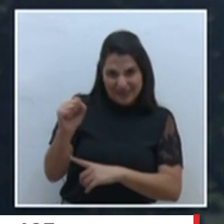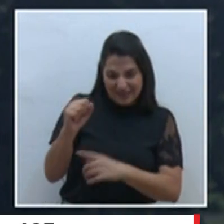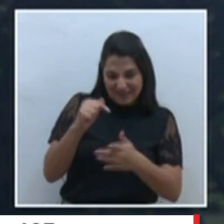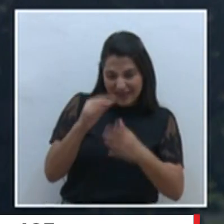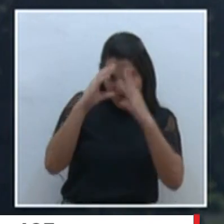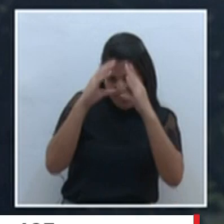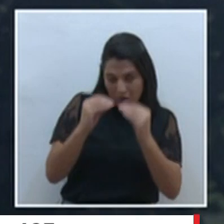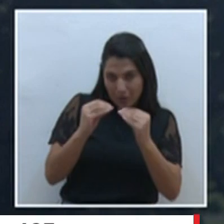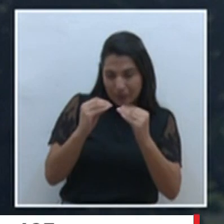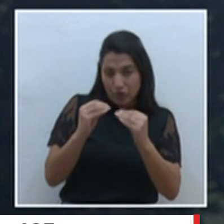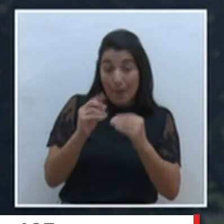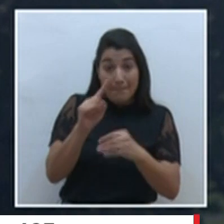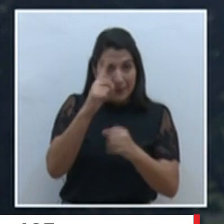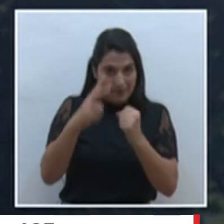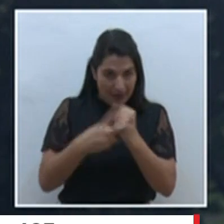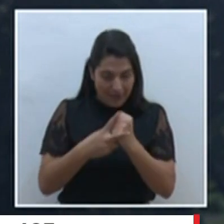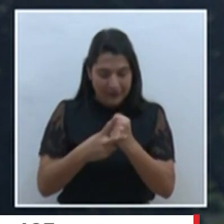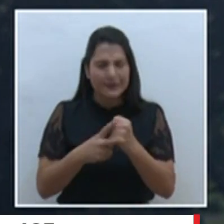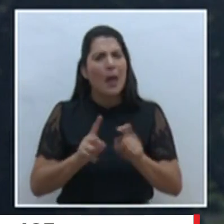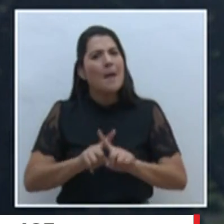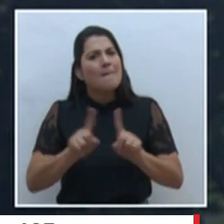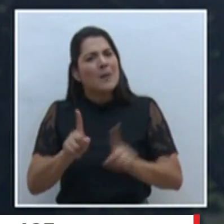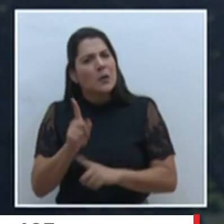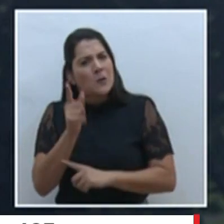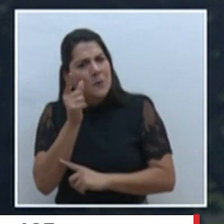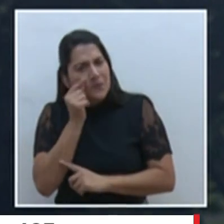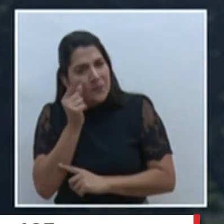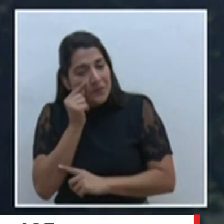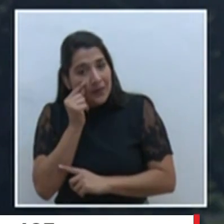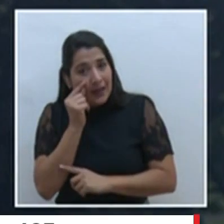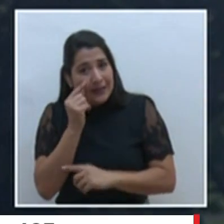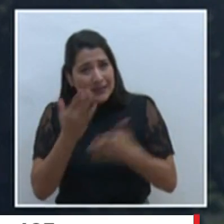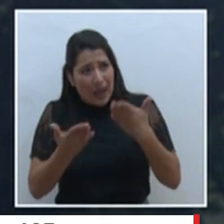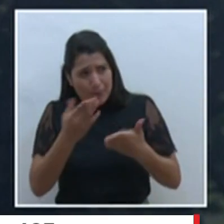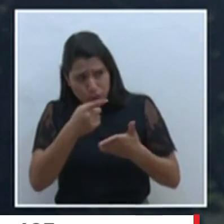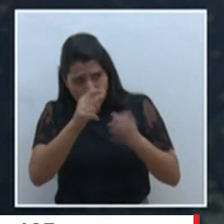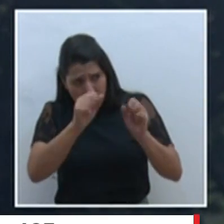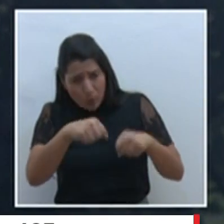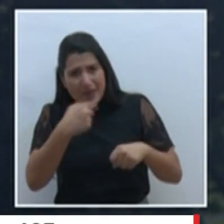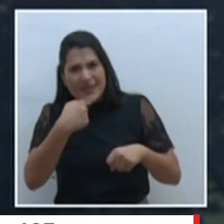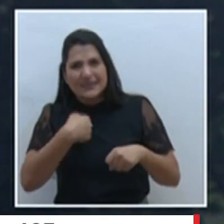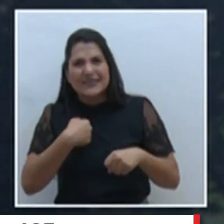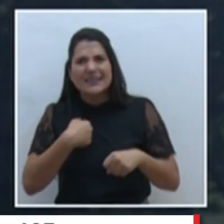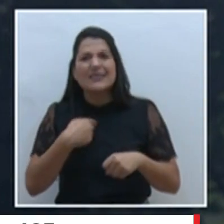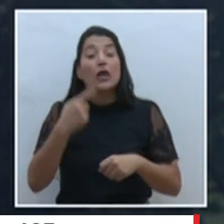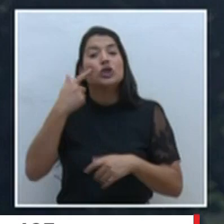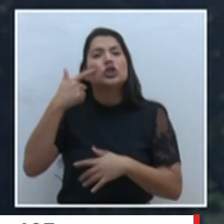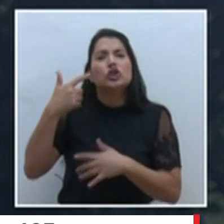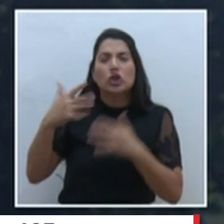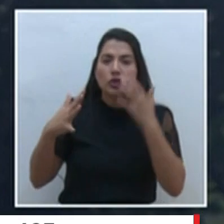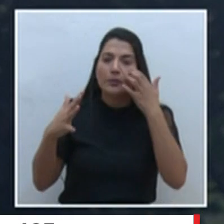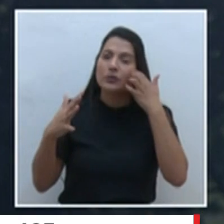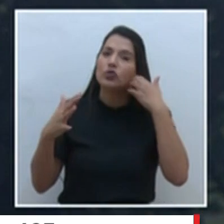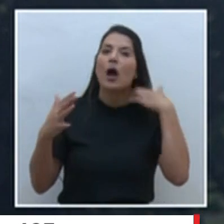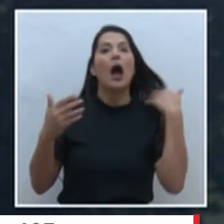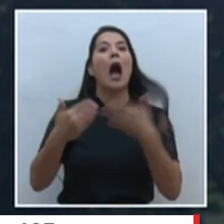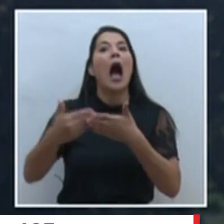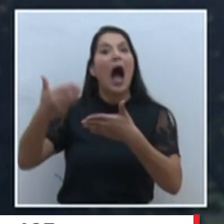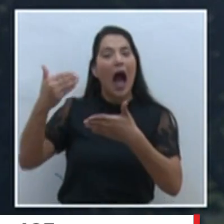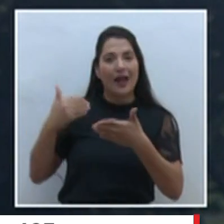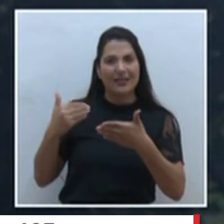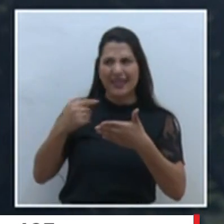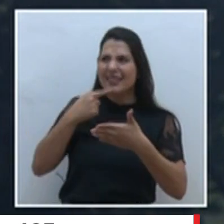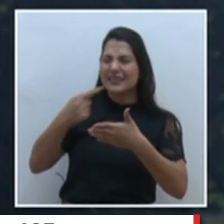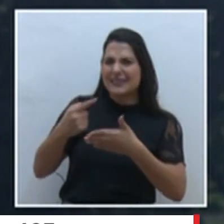caso. Sí nos llama la atención el dato, y le voy a pedir que si nos lo puede confirmar, de casos sospechosos que se venía compartiendo al principio de la